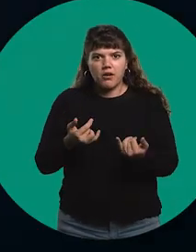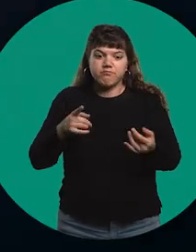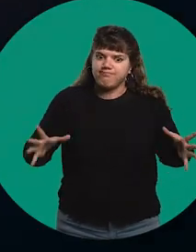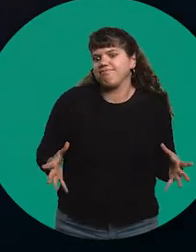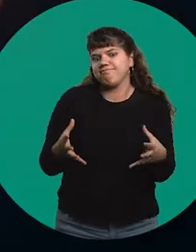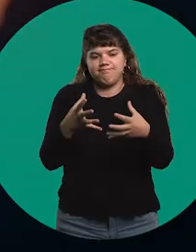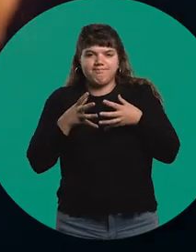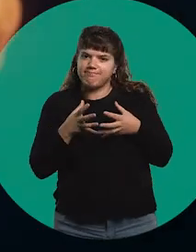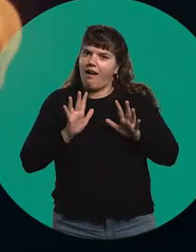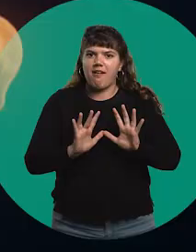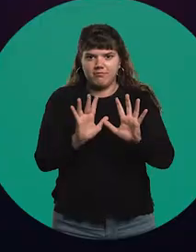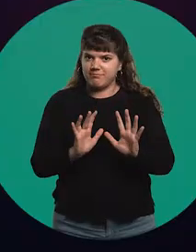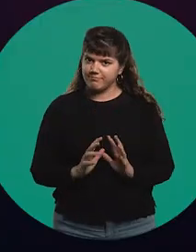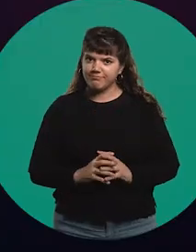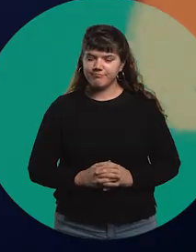paquete.